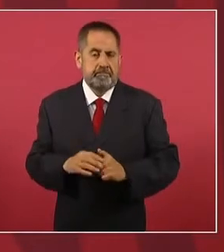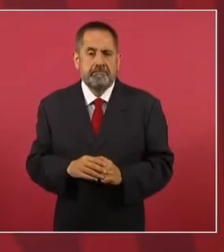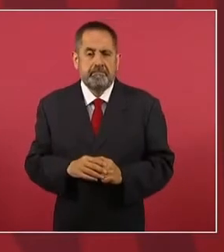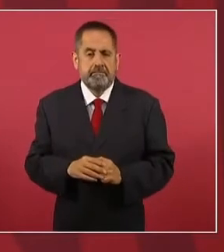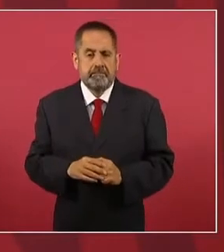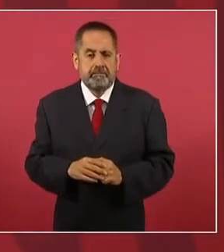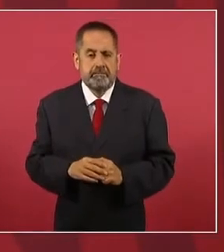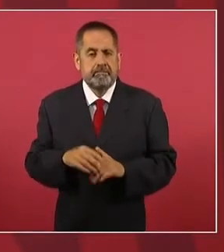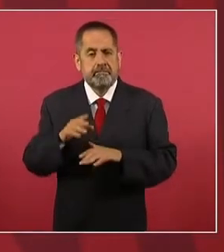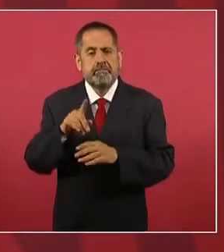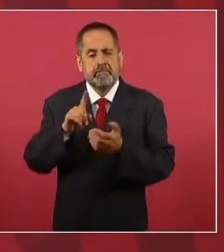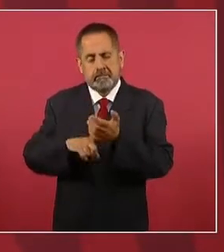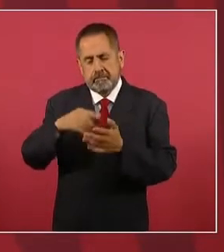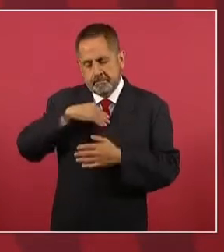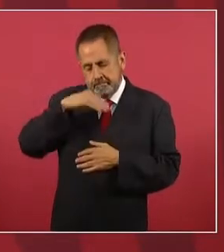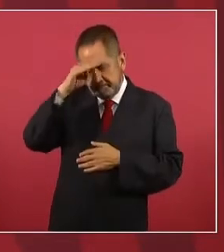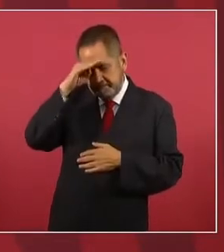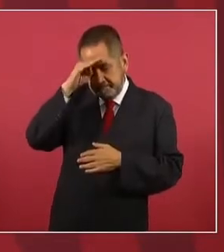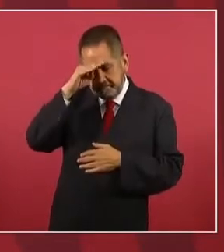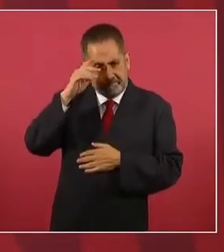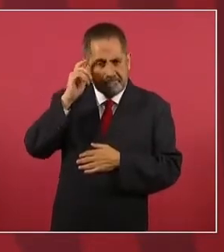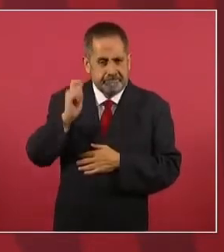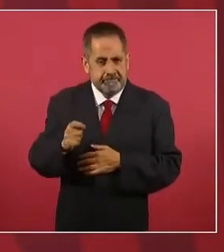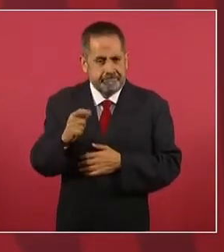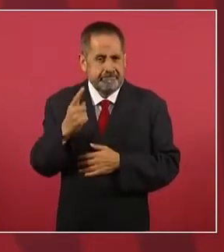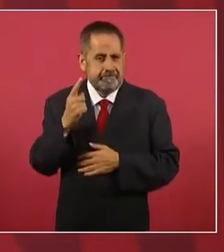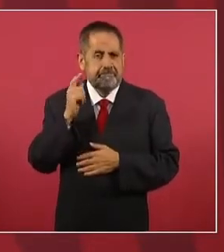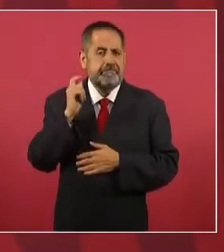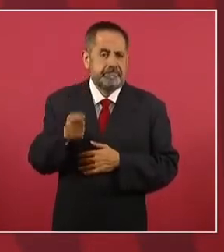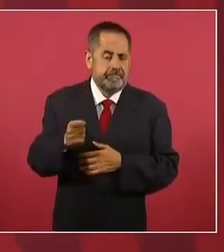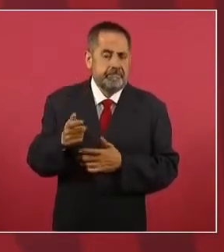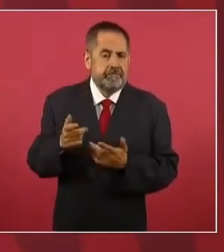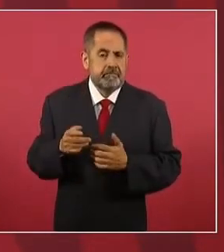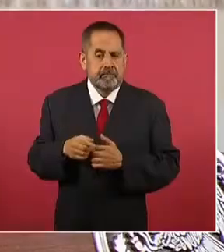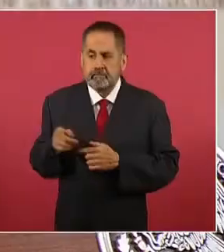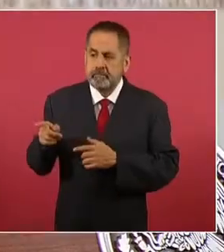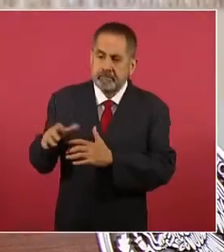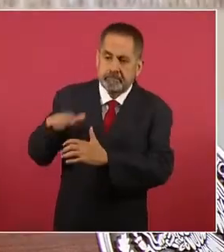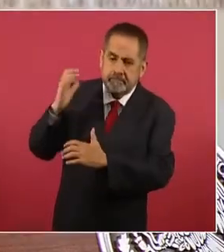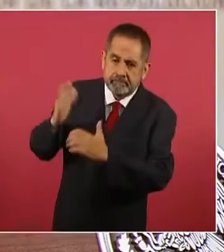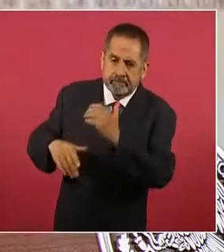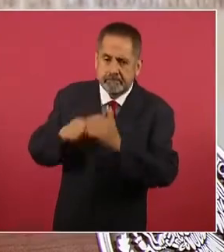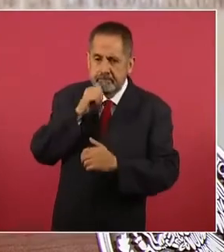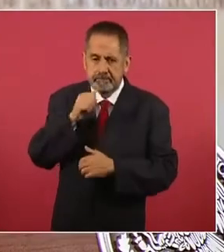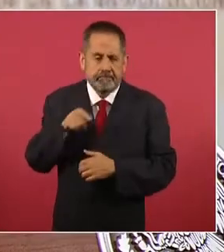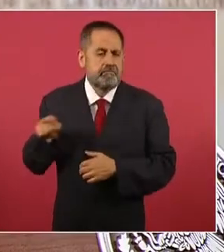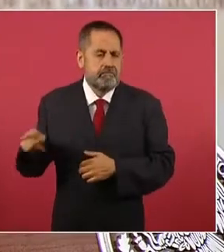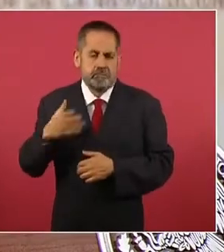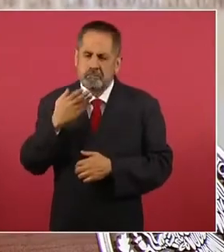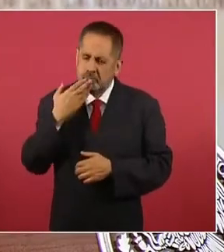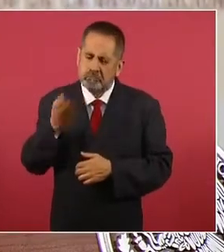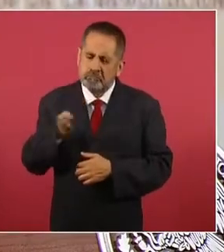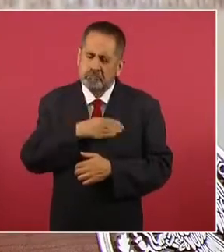pero en esencia considero que es, porque todavía no termina, un buen gobernador